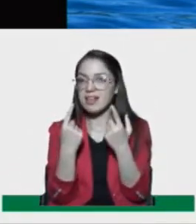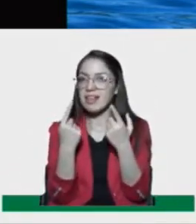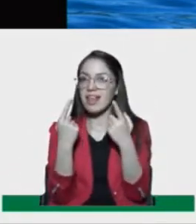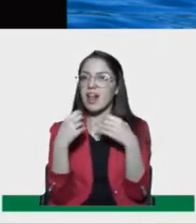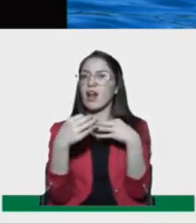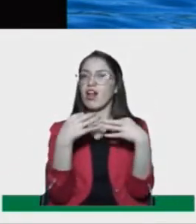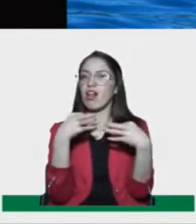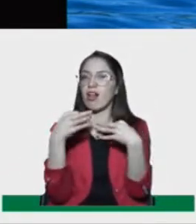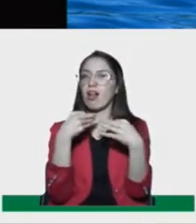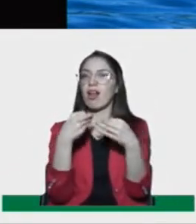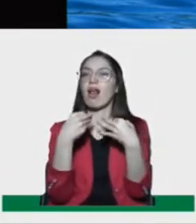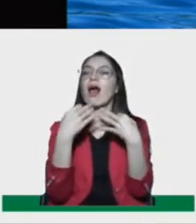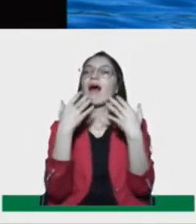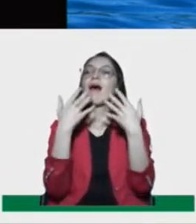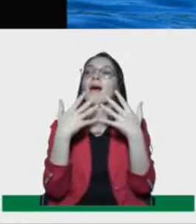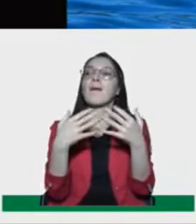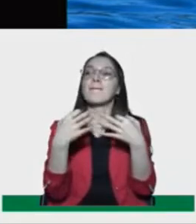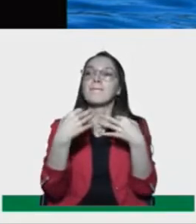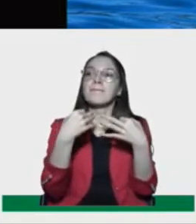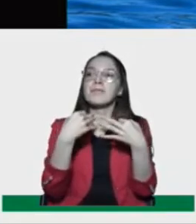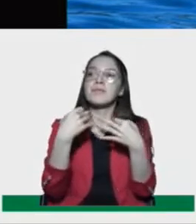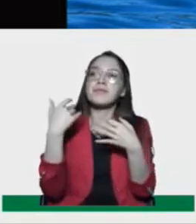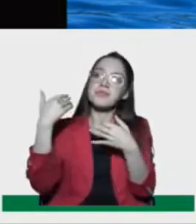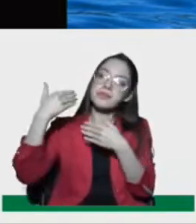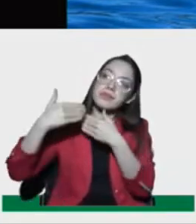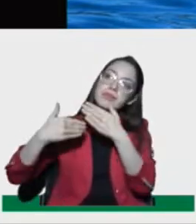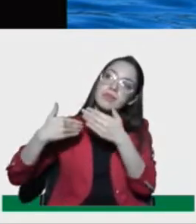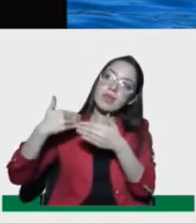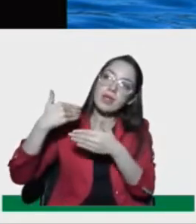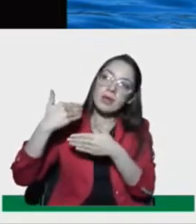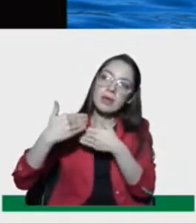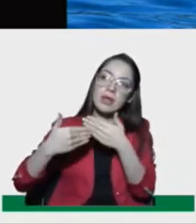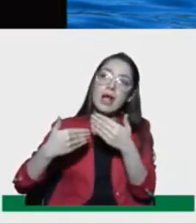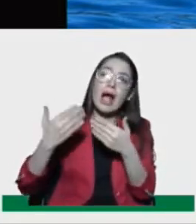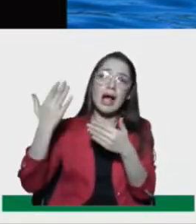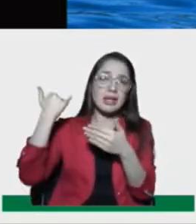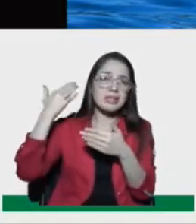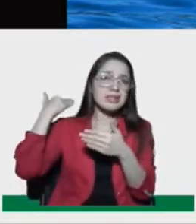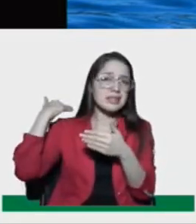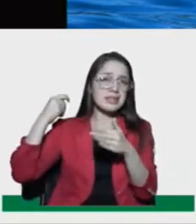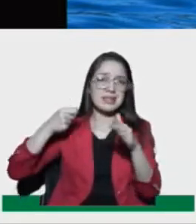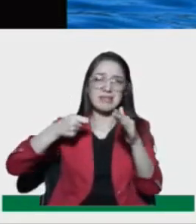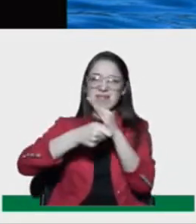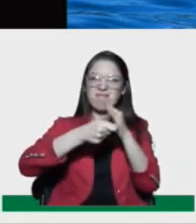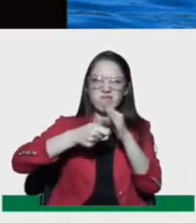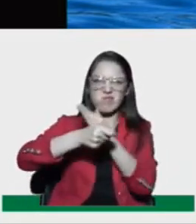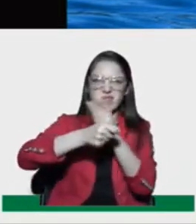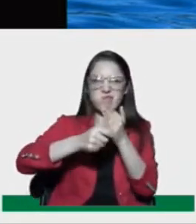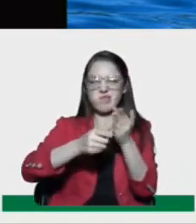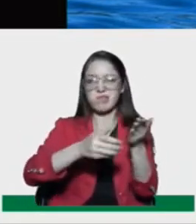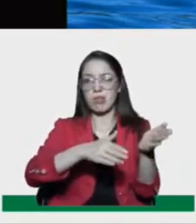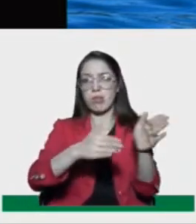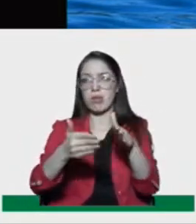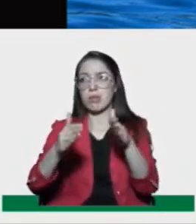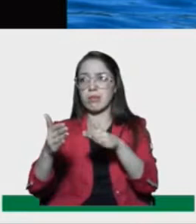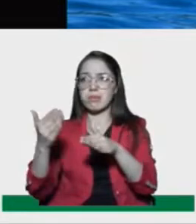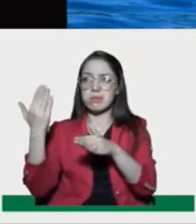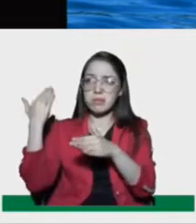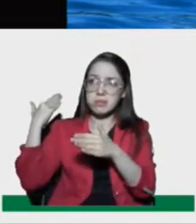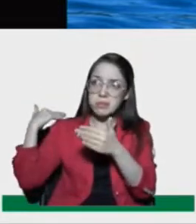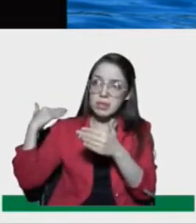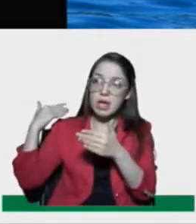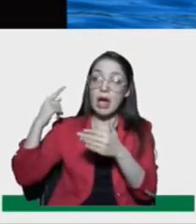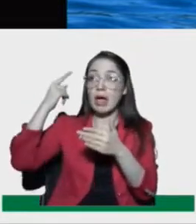antes de cuánto se mataban ballenas y desde que comienza la comisión ballenera internacional